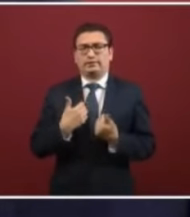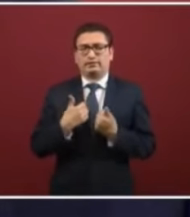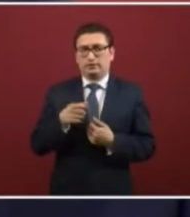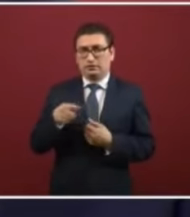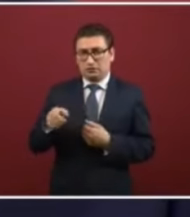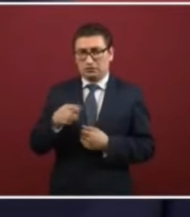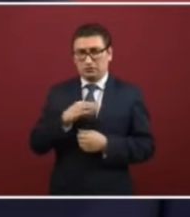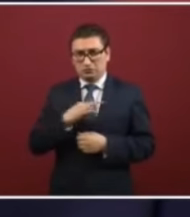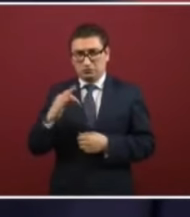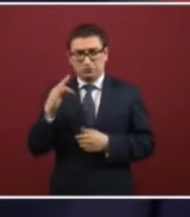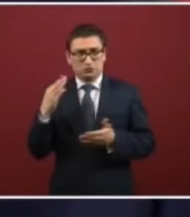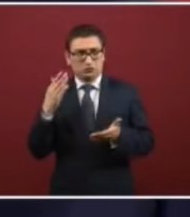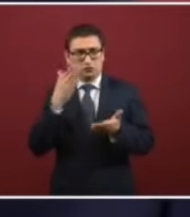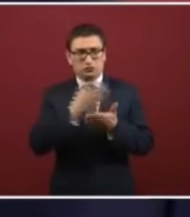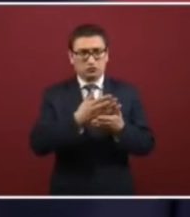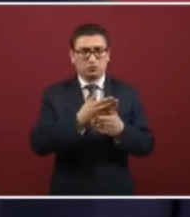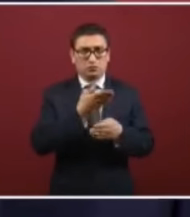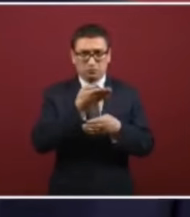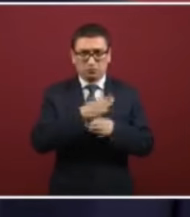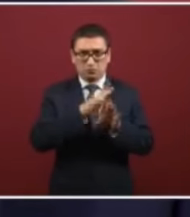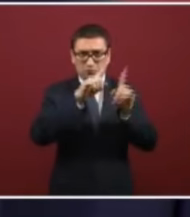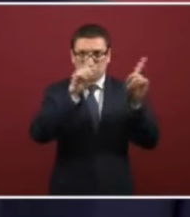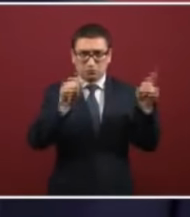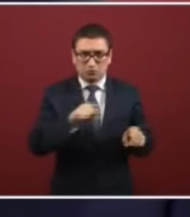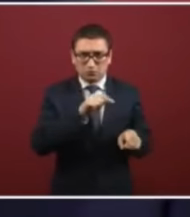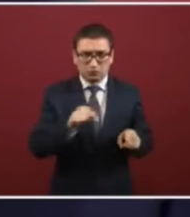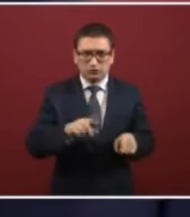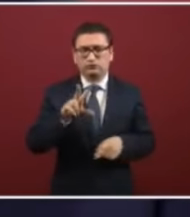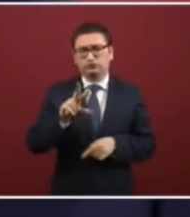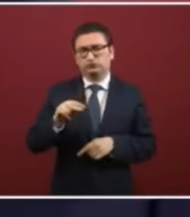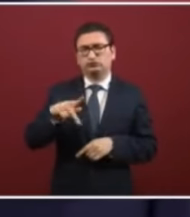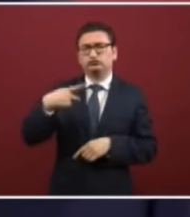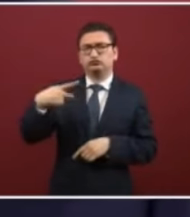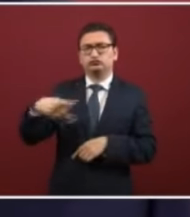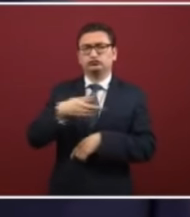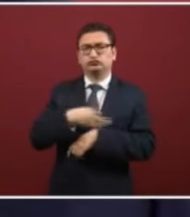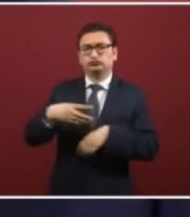ir a una sucursal bancaria, tiene que ser familiares.